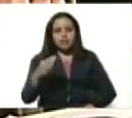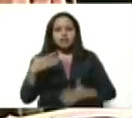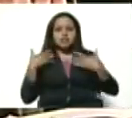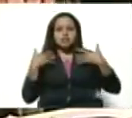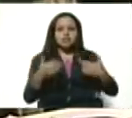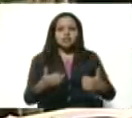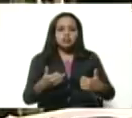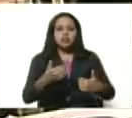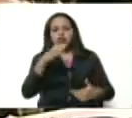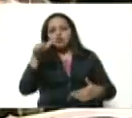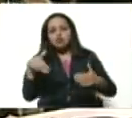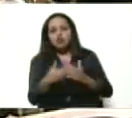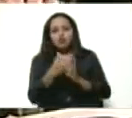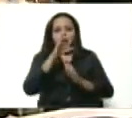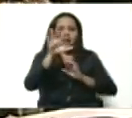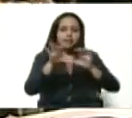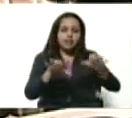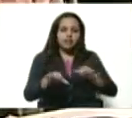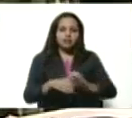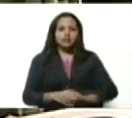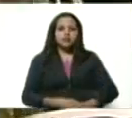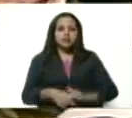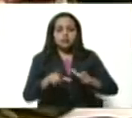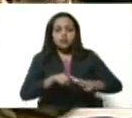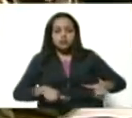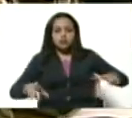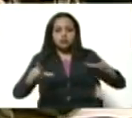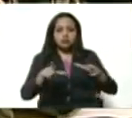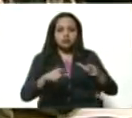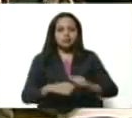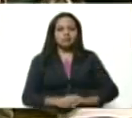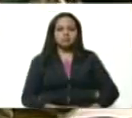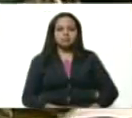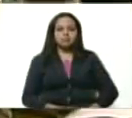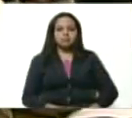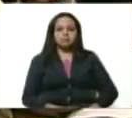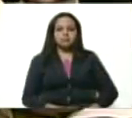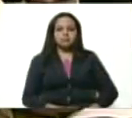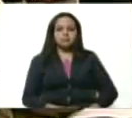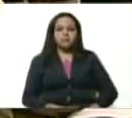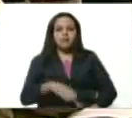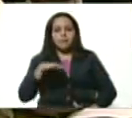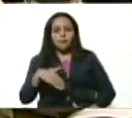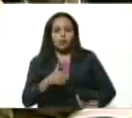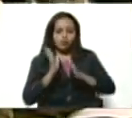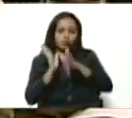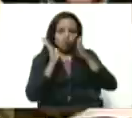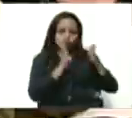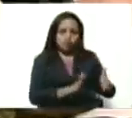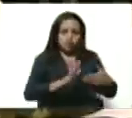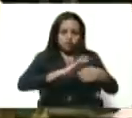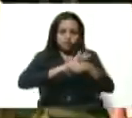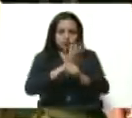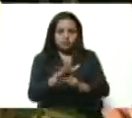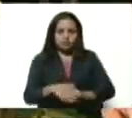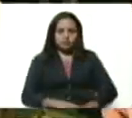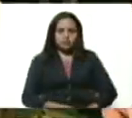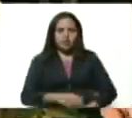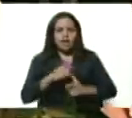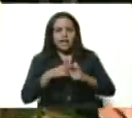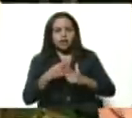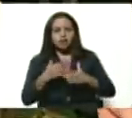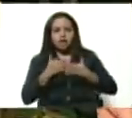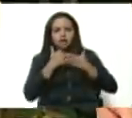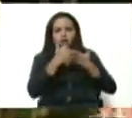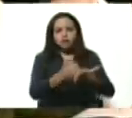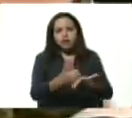en los estados en esos espacios temporales para con tener el virus no sé pero la máxima colaboración que